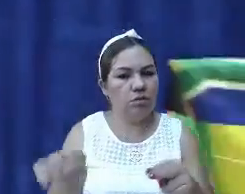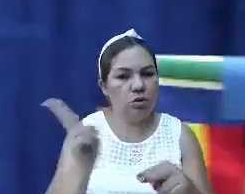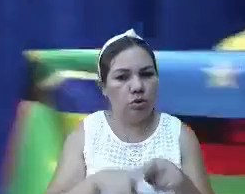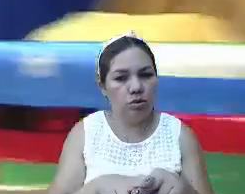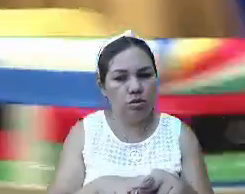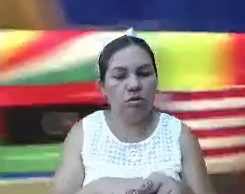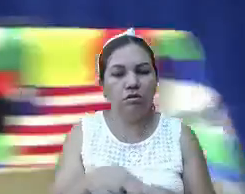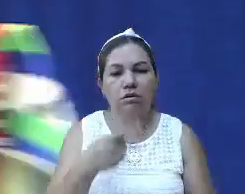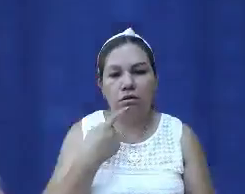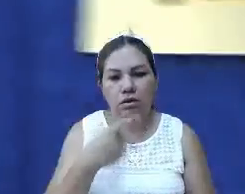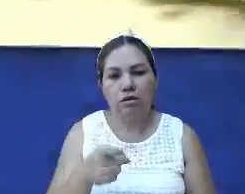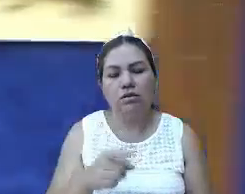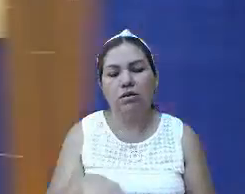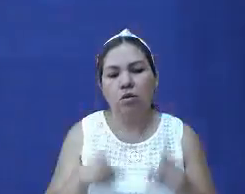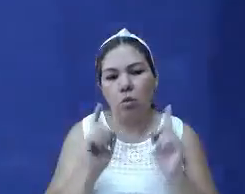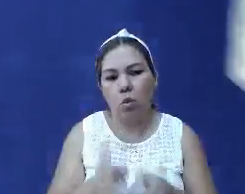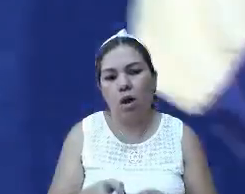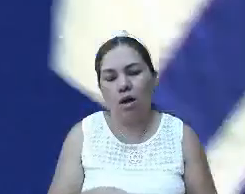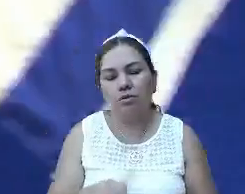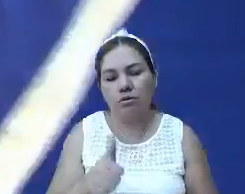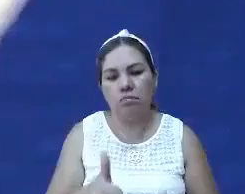prosperar.